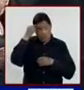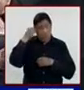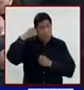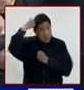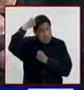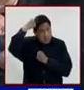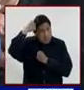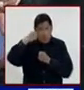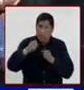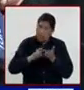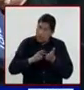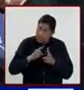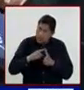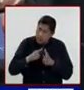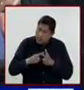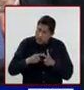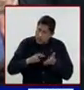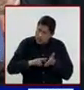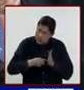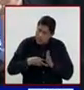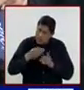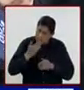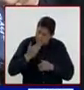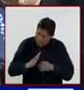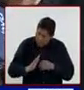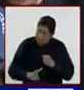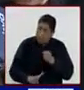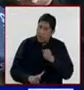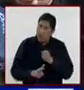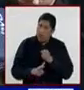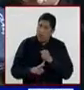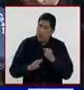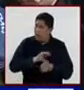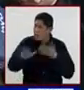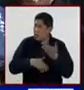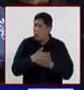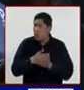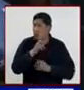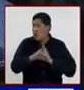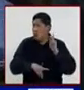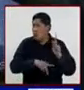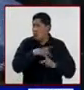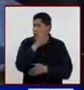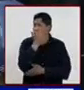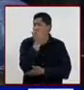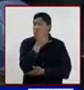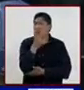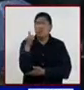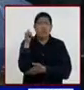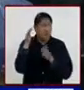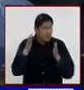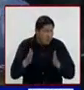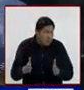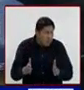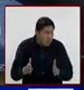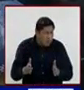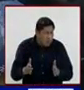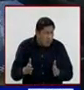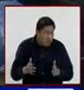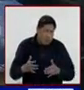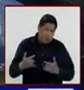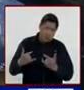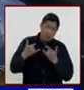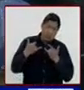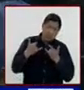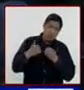Había sido malo liderizar a todo el pueblo yungueño. Lo han